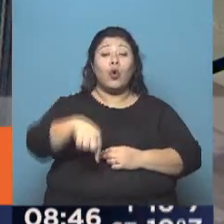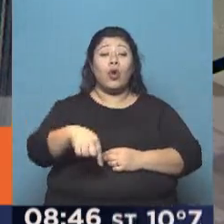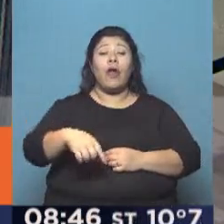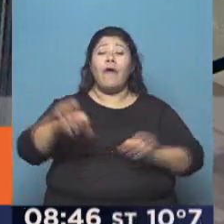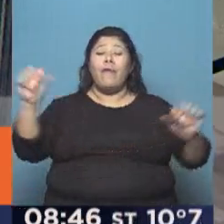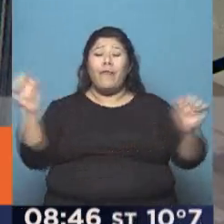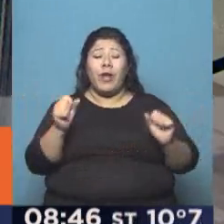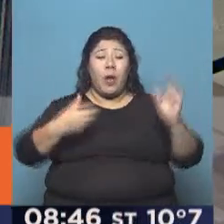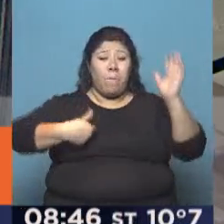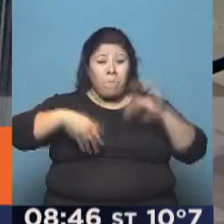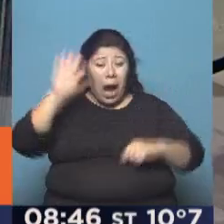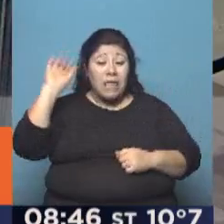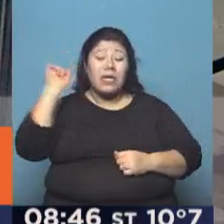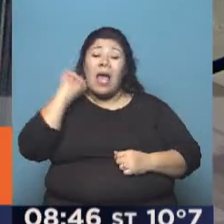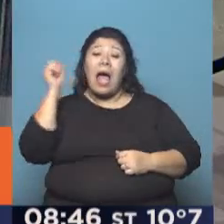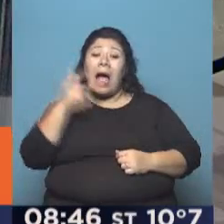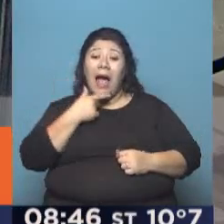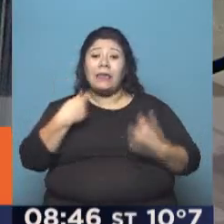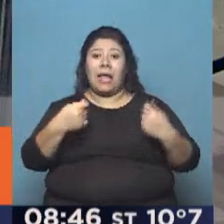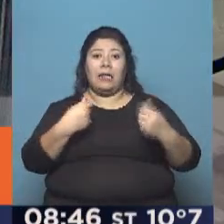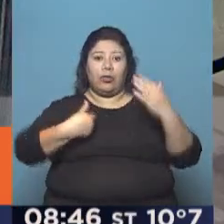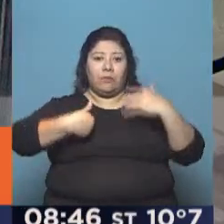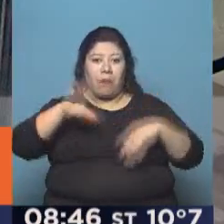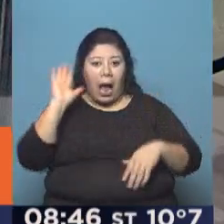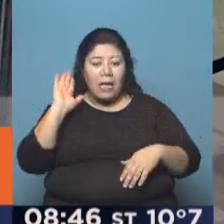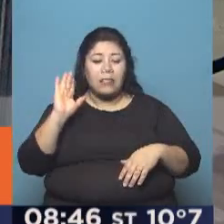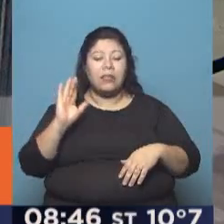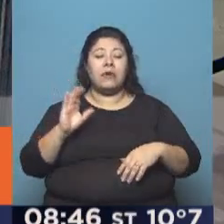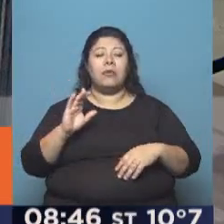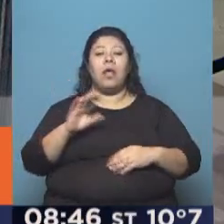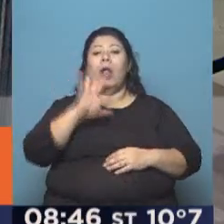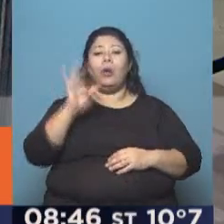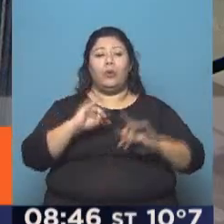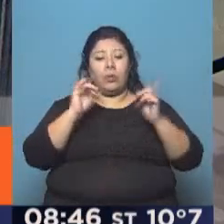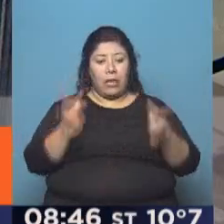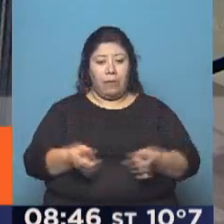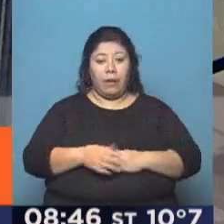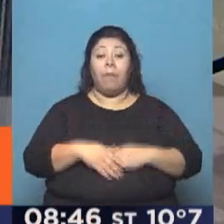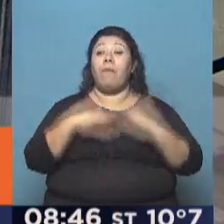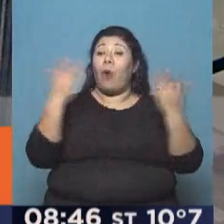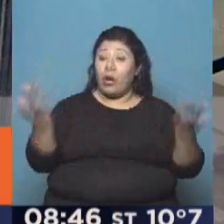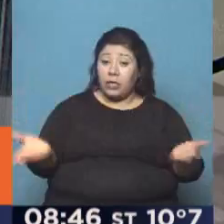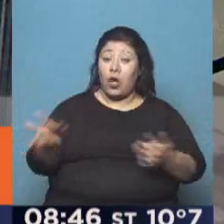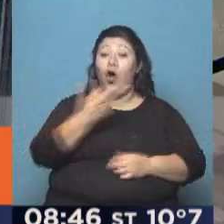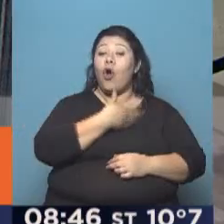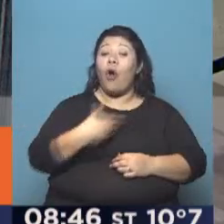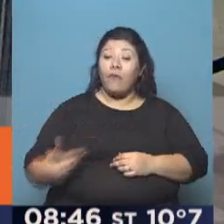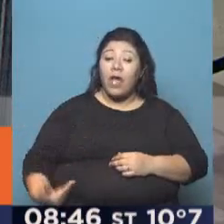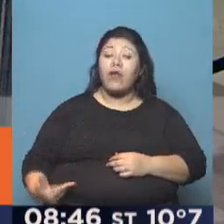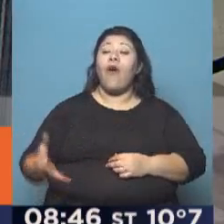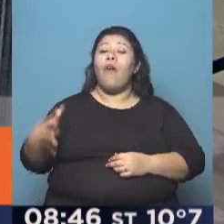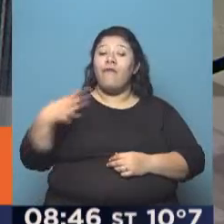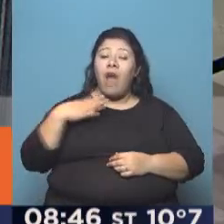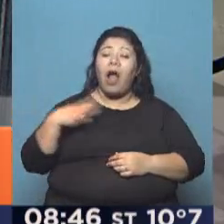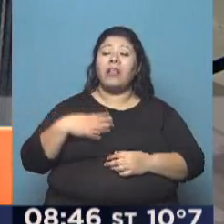Entonces ha venido una factura este desorbitante esa es justamente una de las cosas que me parece que el gobierno está valorando correctamente que es decir